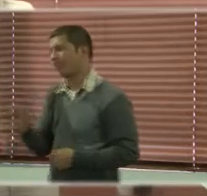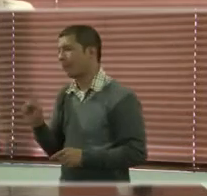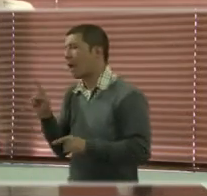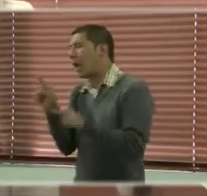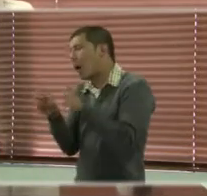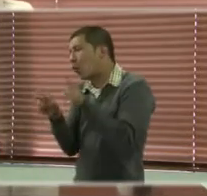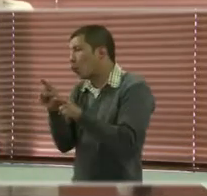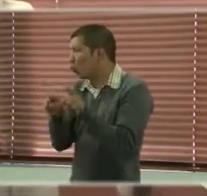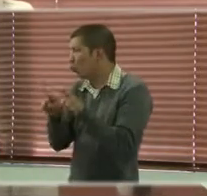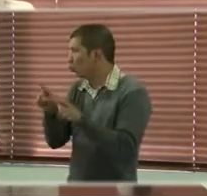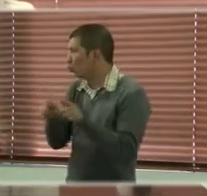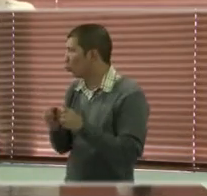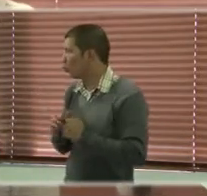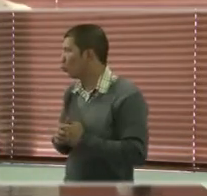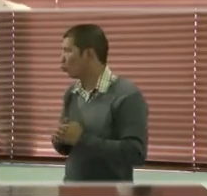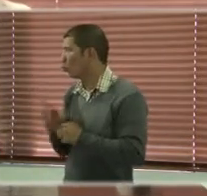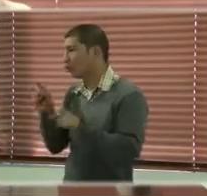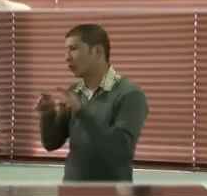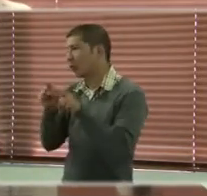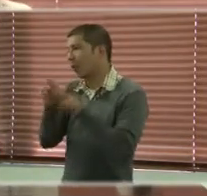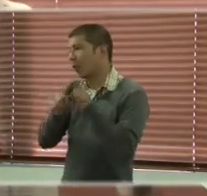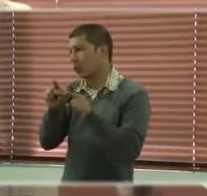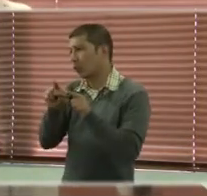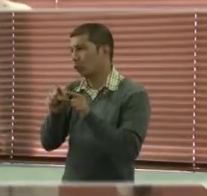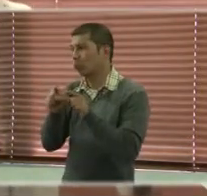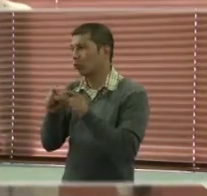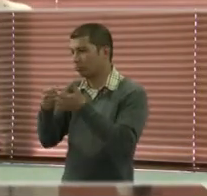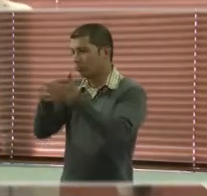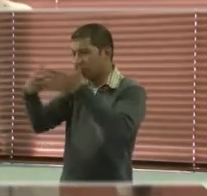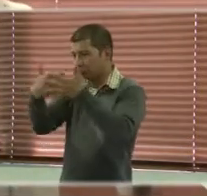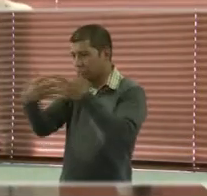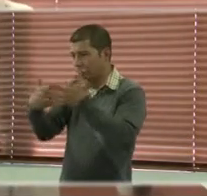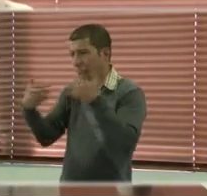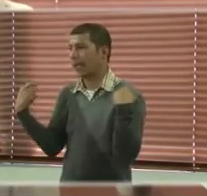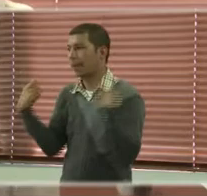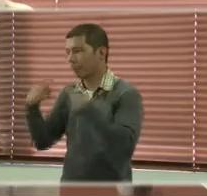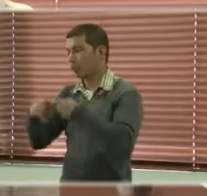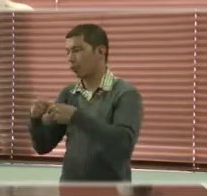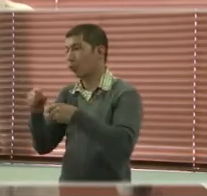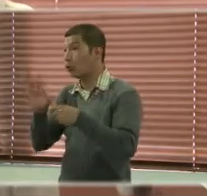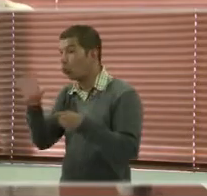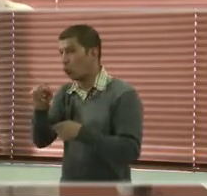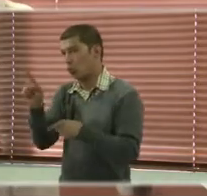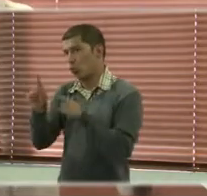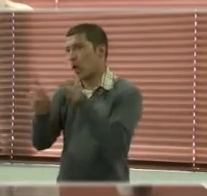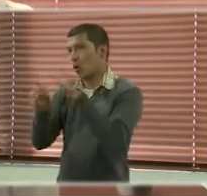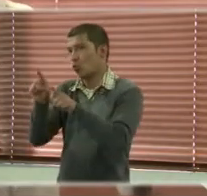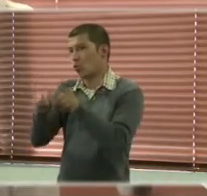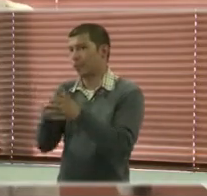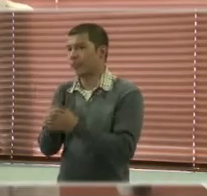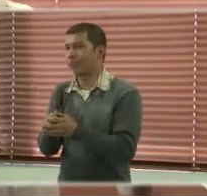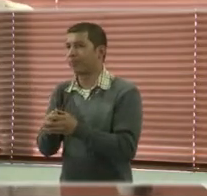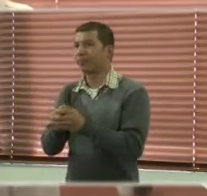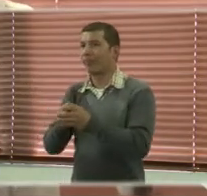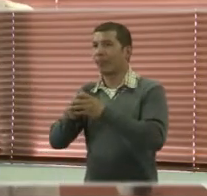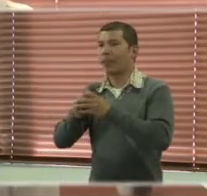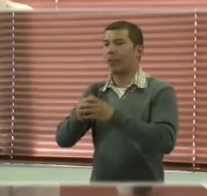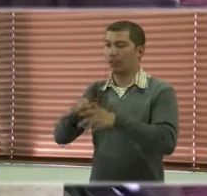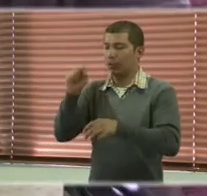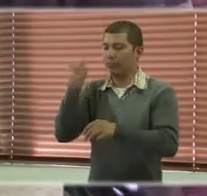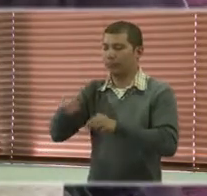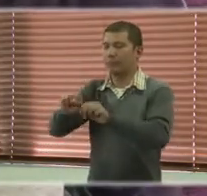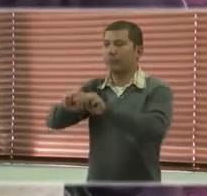lo de los países de habla hispana entonces la jurisprudencia estar ahí pero en la página del comité en la parte izquierda están